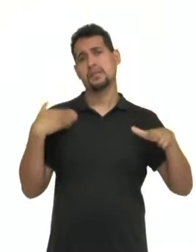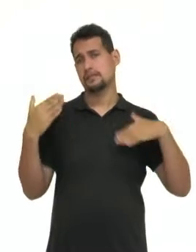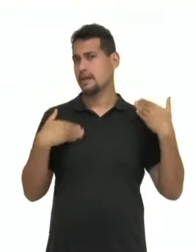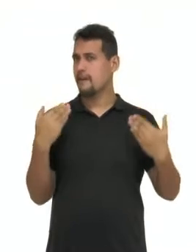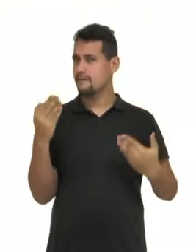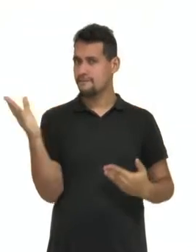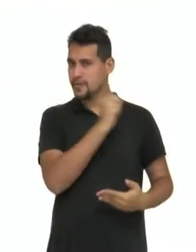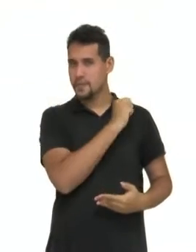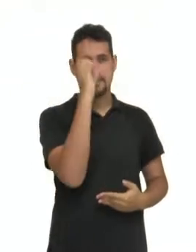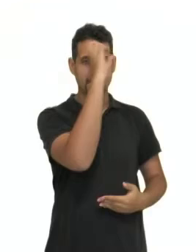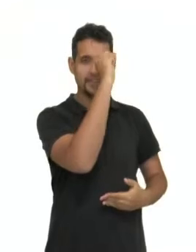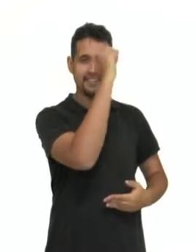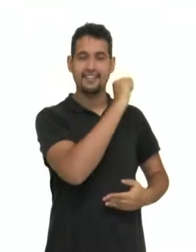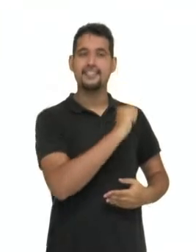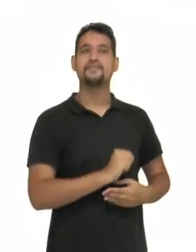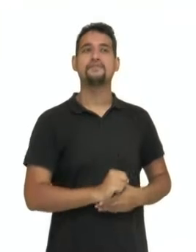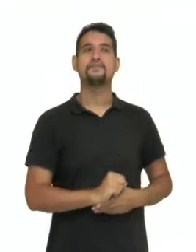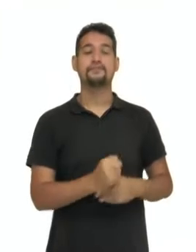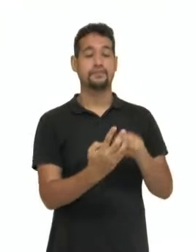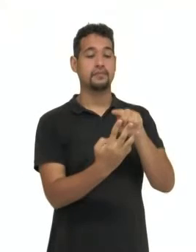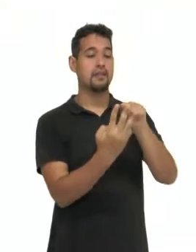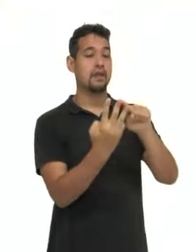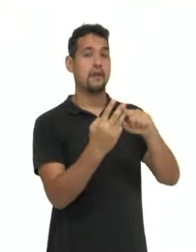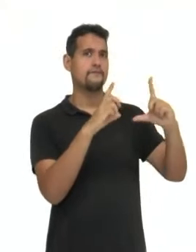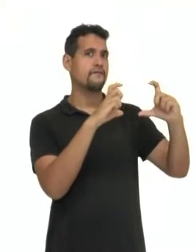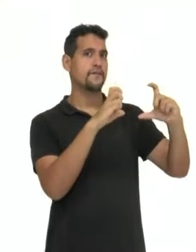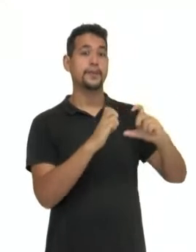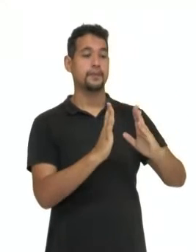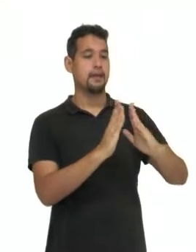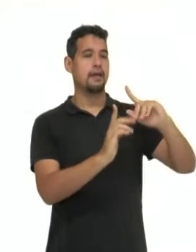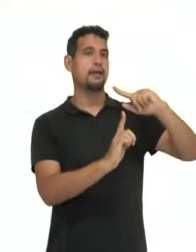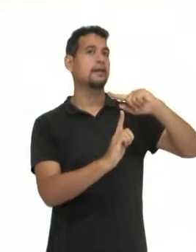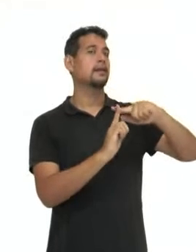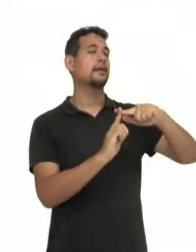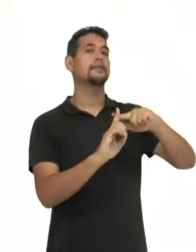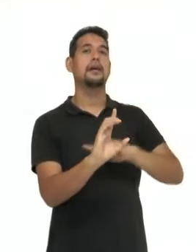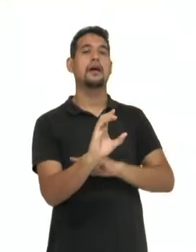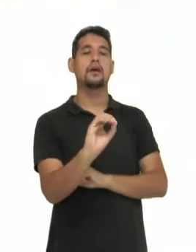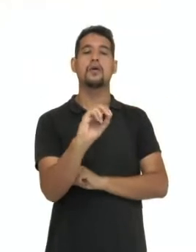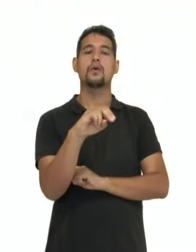Vamos a ver? Aqui, Iglesia Consolata